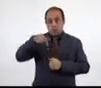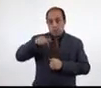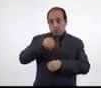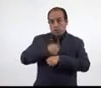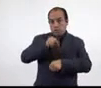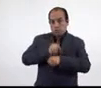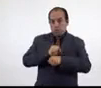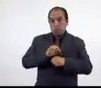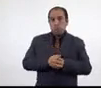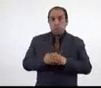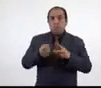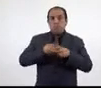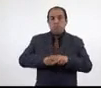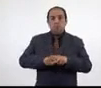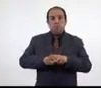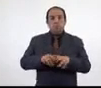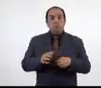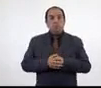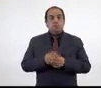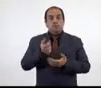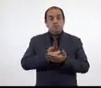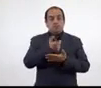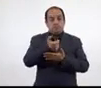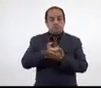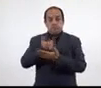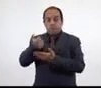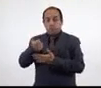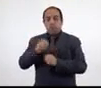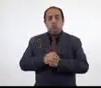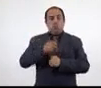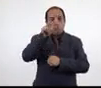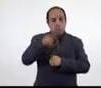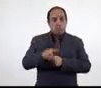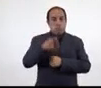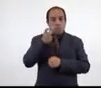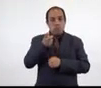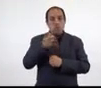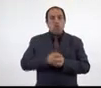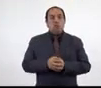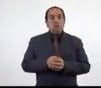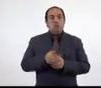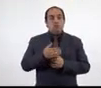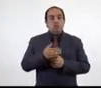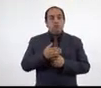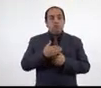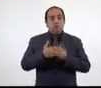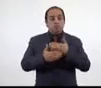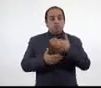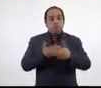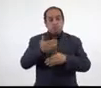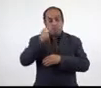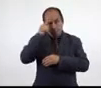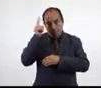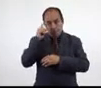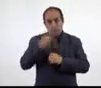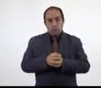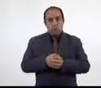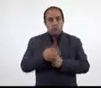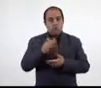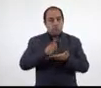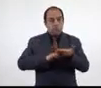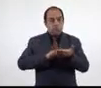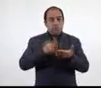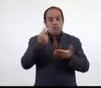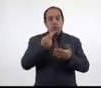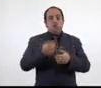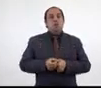semana iniciemos ya con los pagos. La realidad es que es un formato muy sencillo en el que basta la